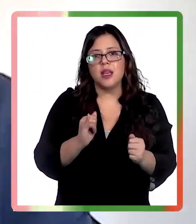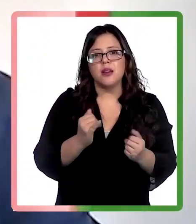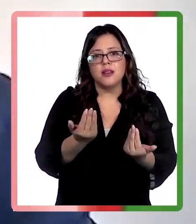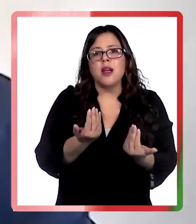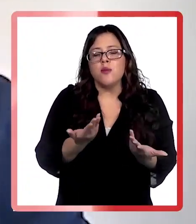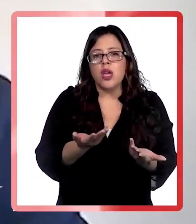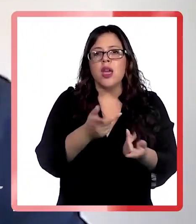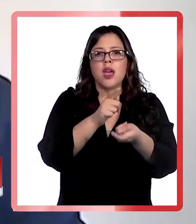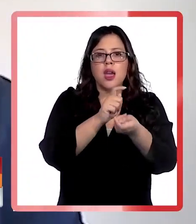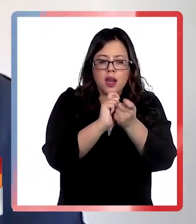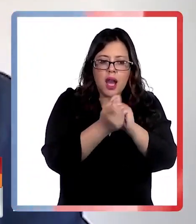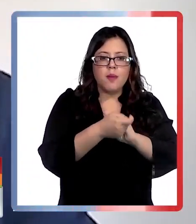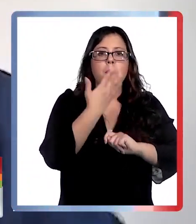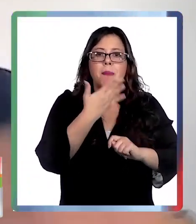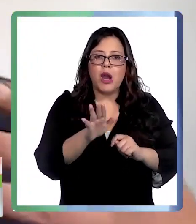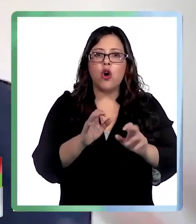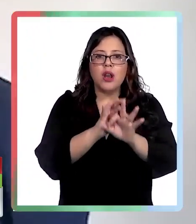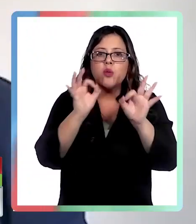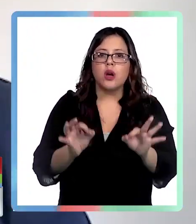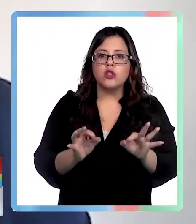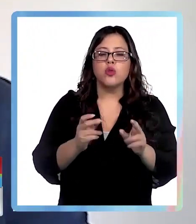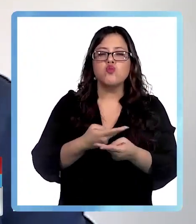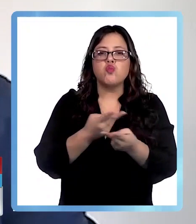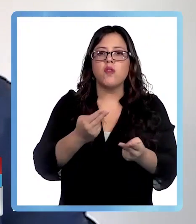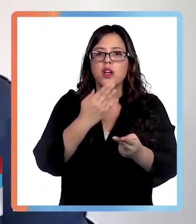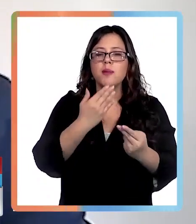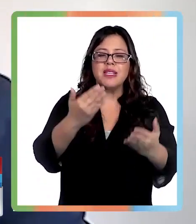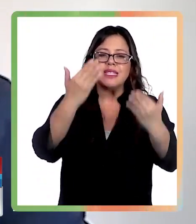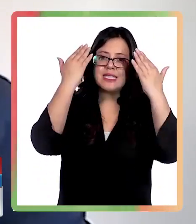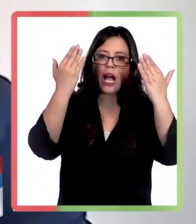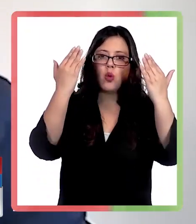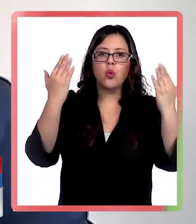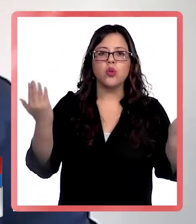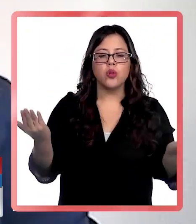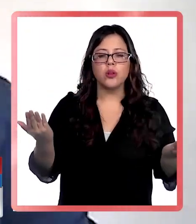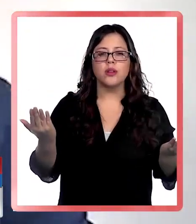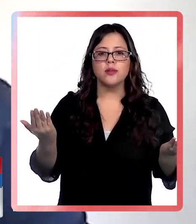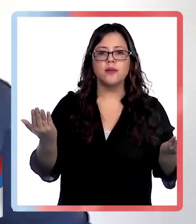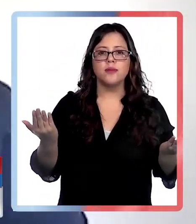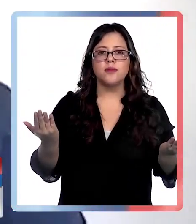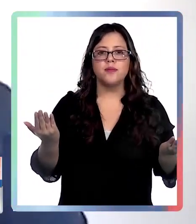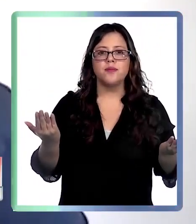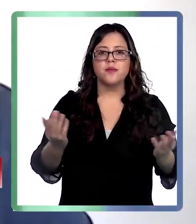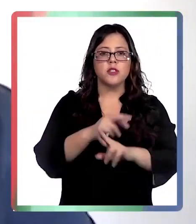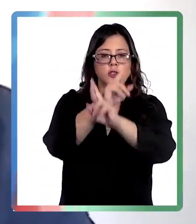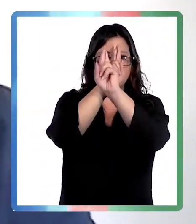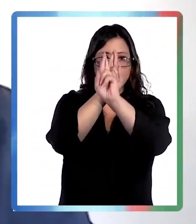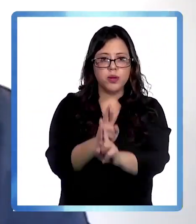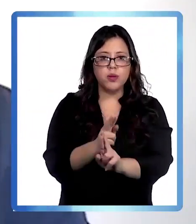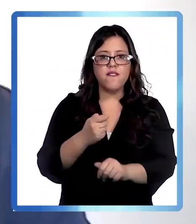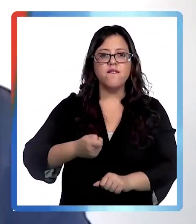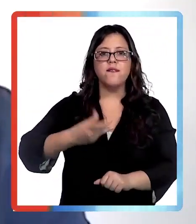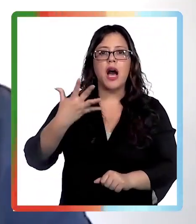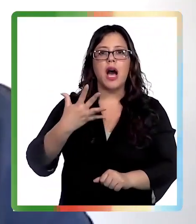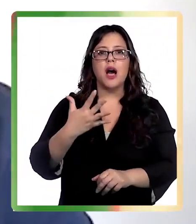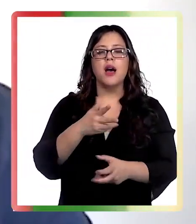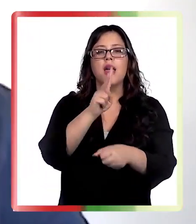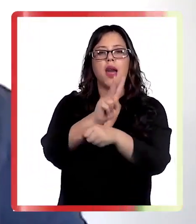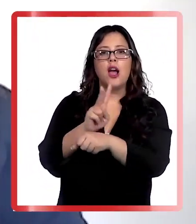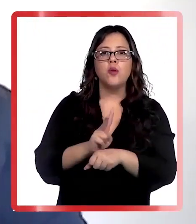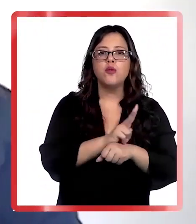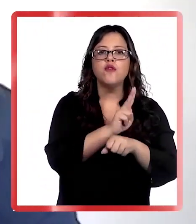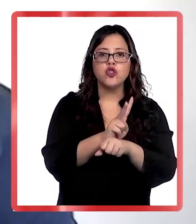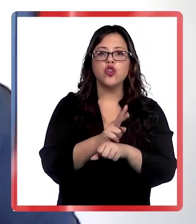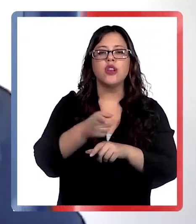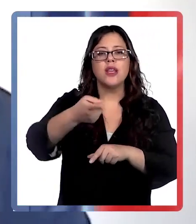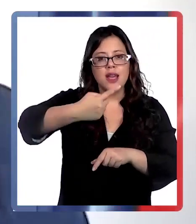necesitamos, de una mejora en la educación pública y en particular un gran saludo y todo nuestro reconocimiento y valoración a